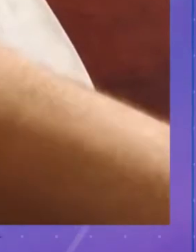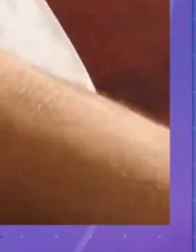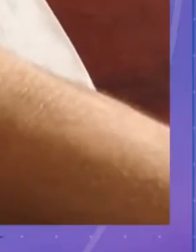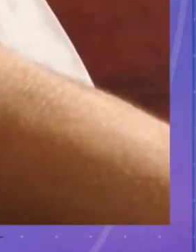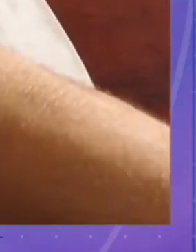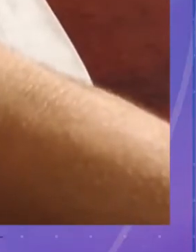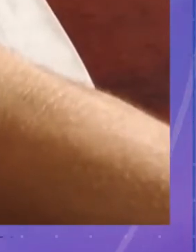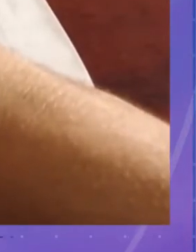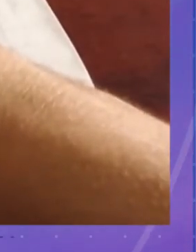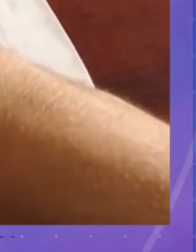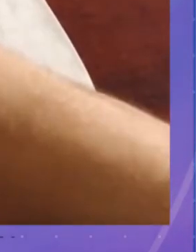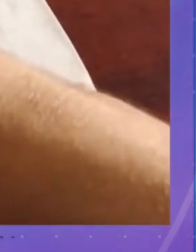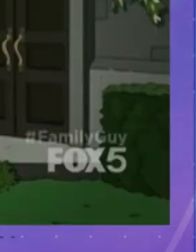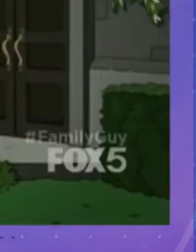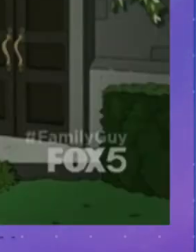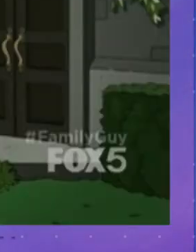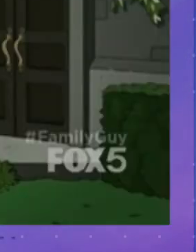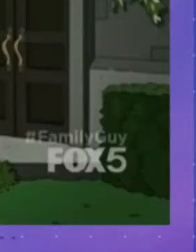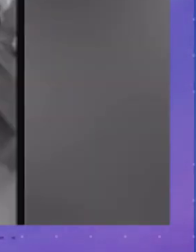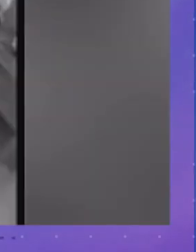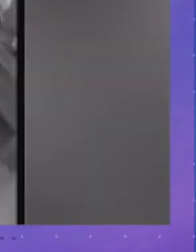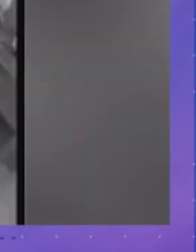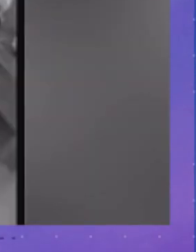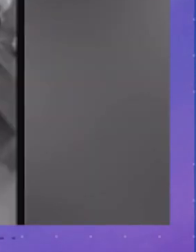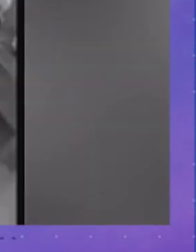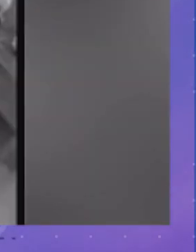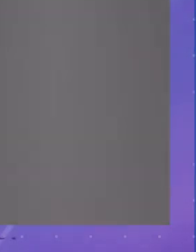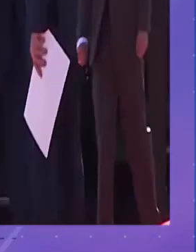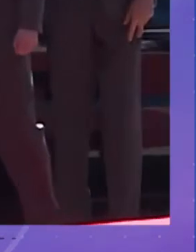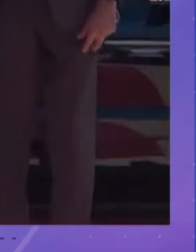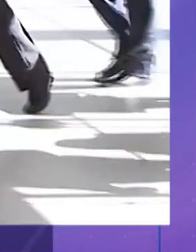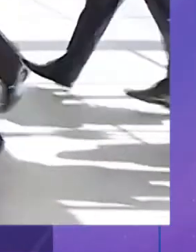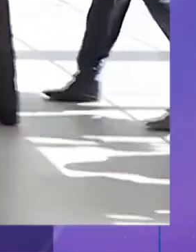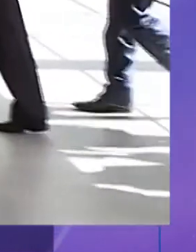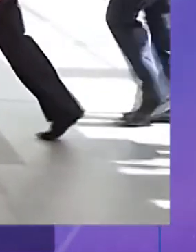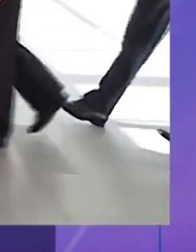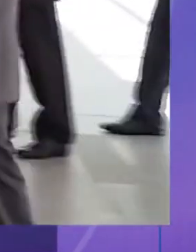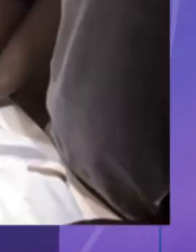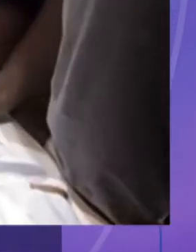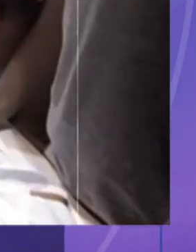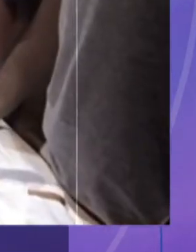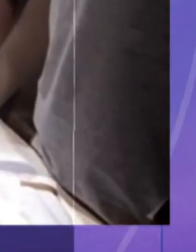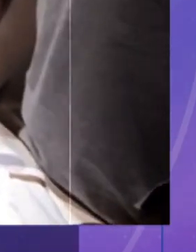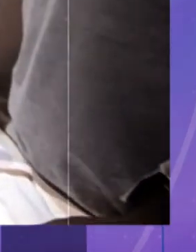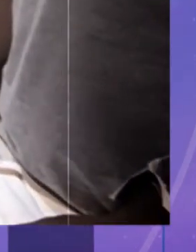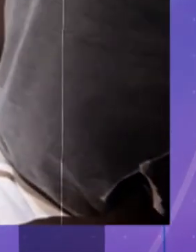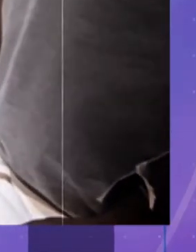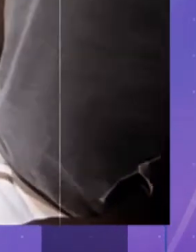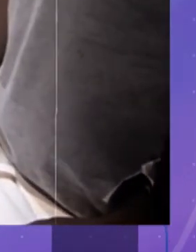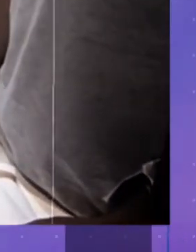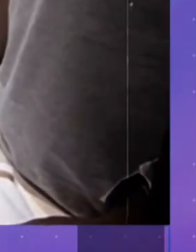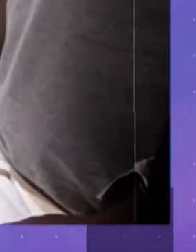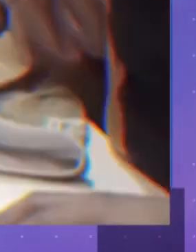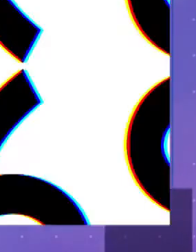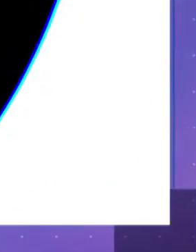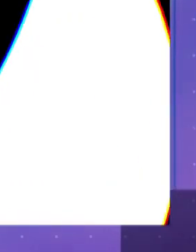2 documentos. El primero fue una declaración sociolaboral del Mercosur del 2015, con lo cual se firmó un